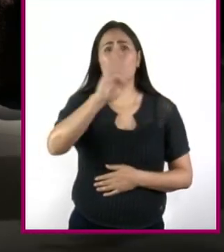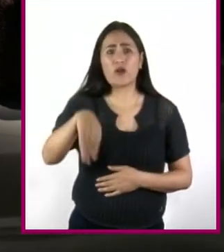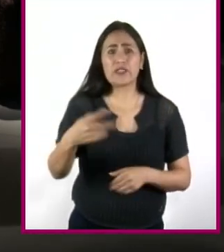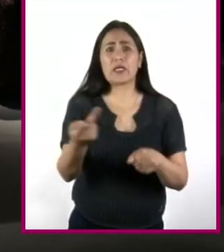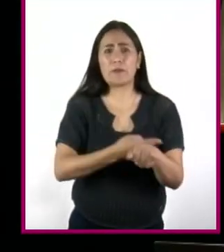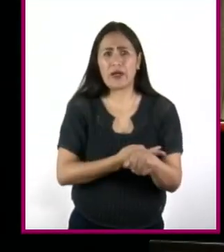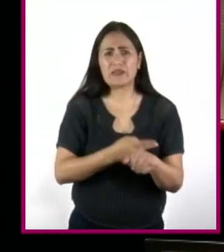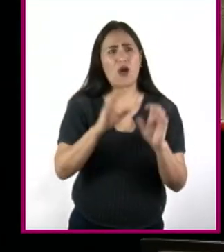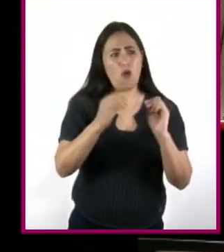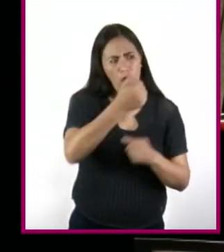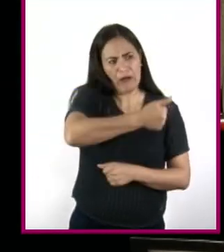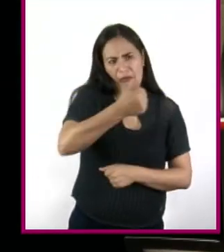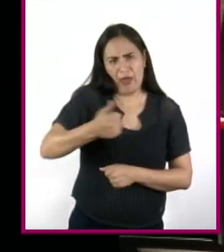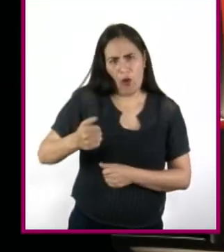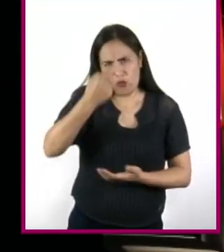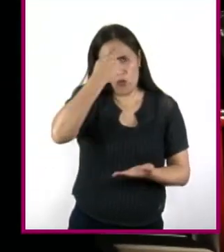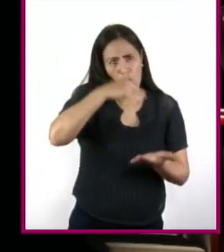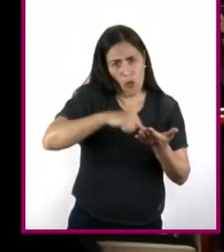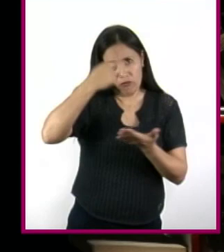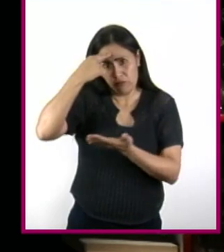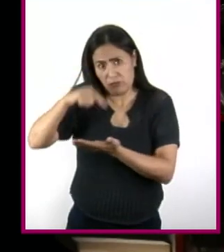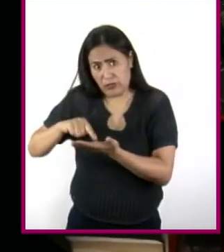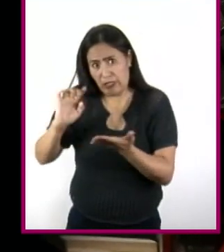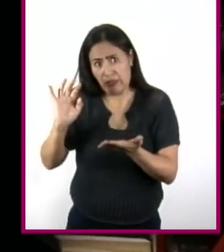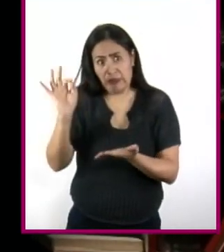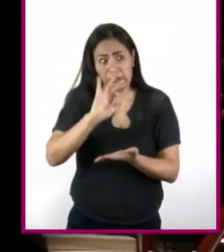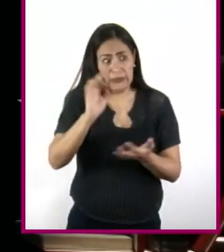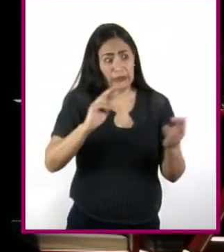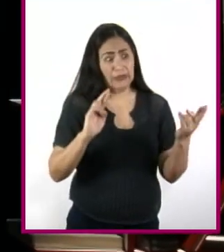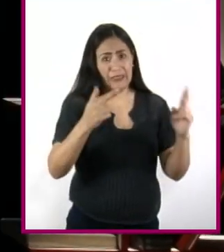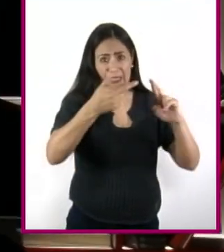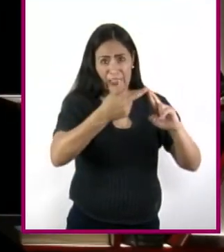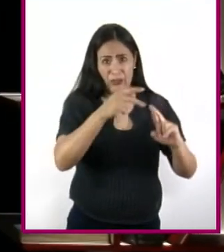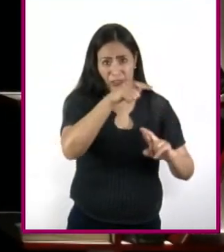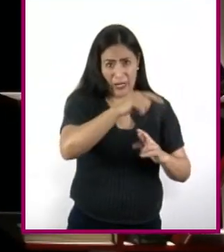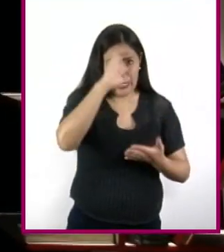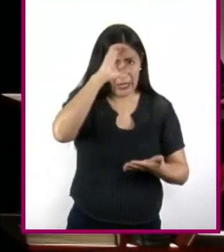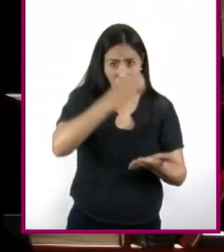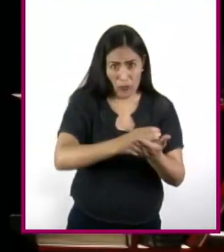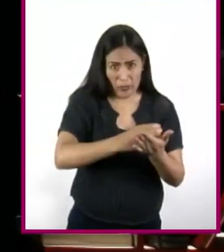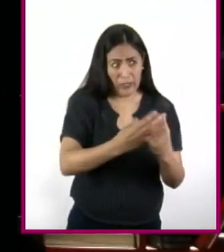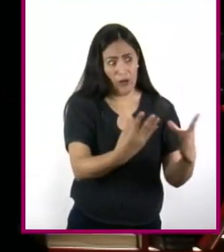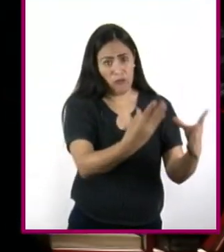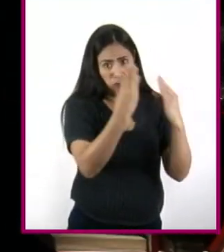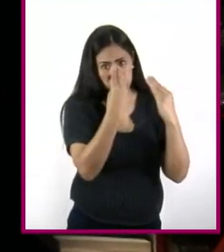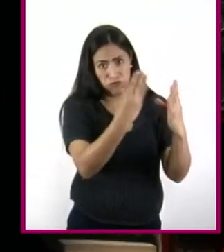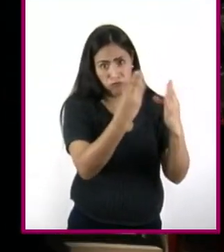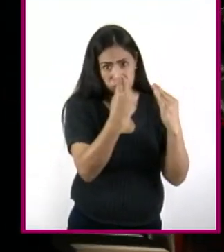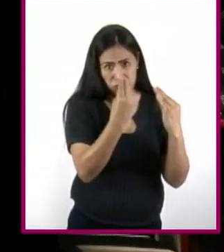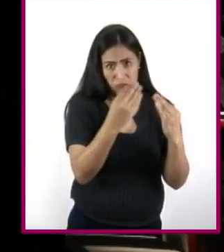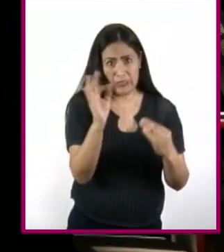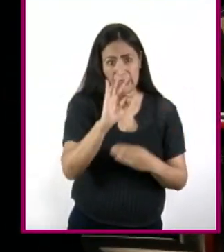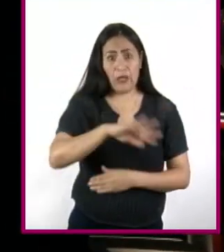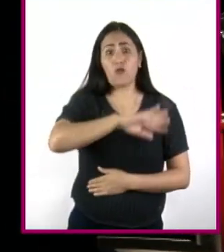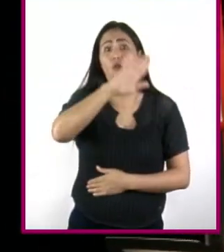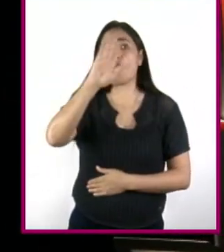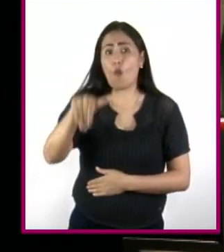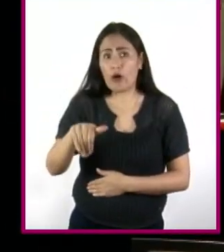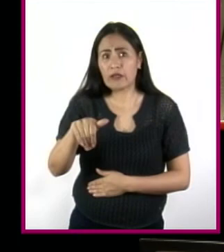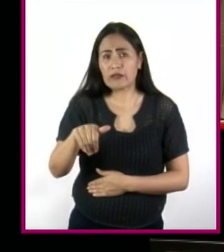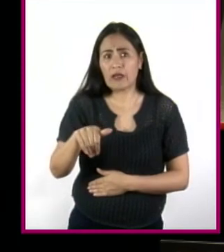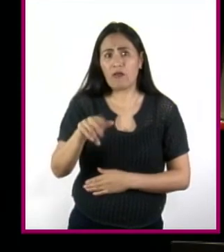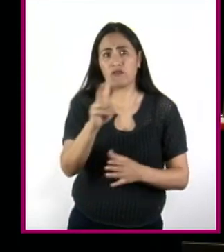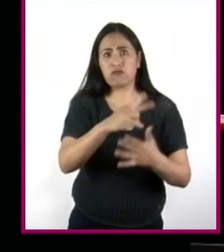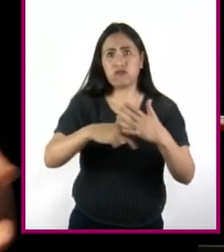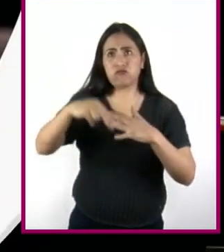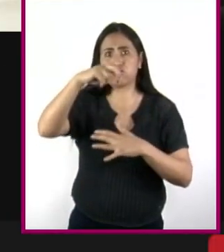respecto. Si crecimos con la educación de la Iglesia Católica, quizá pensemos que después de la muerte podemos ir al cielo o